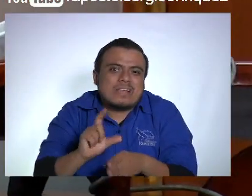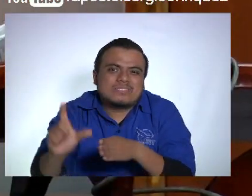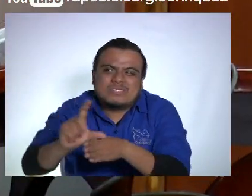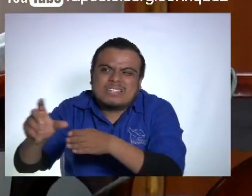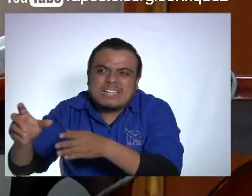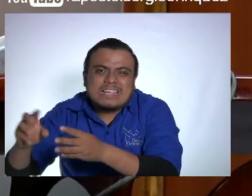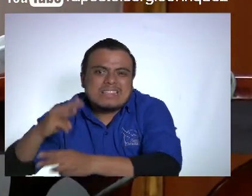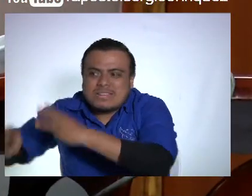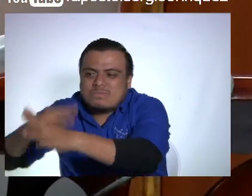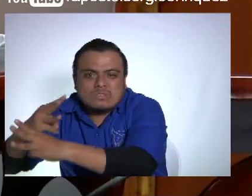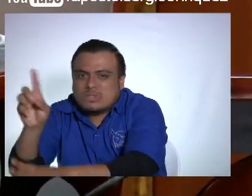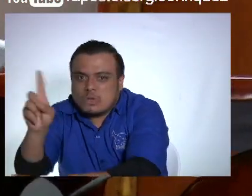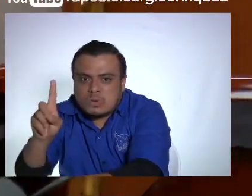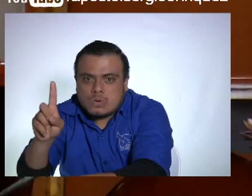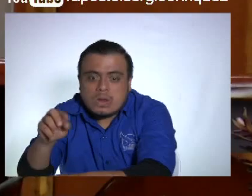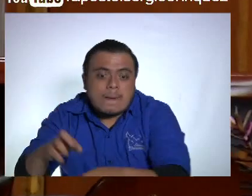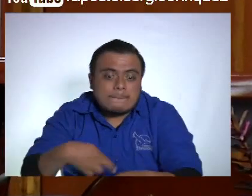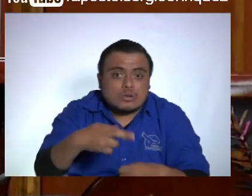prosperidad integral,